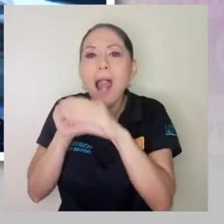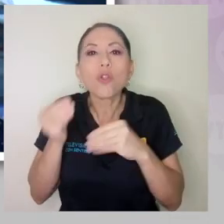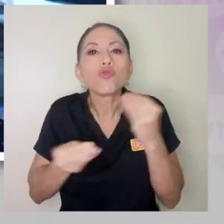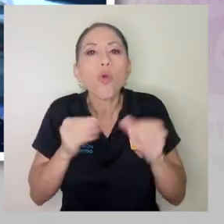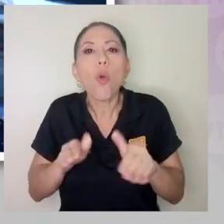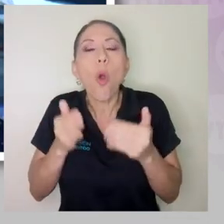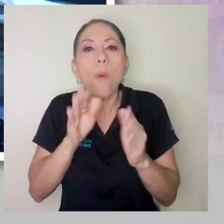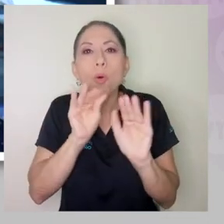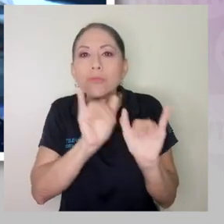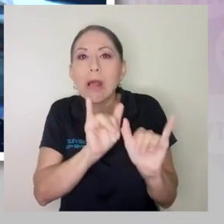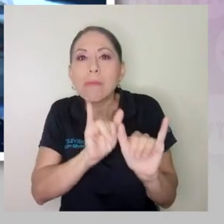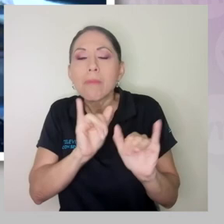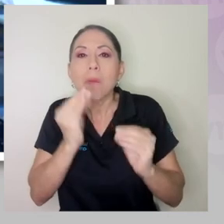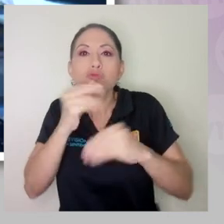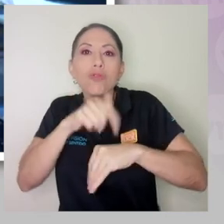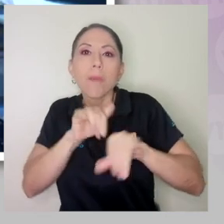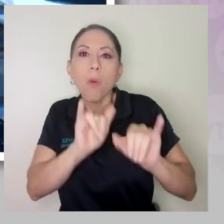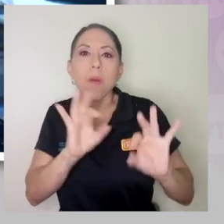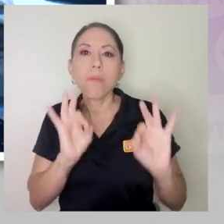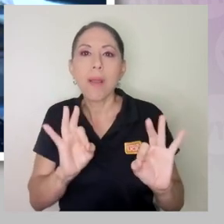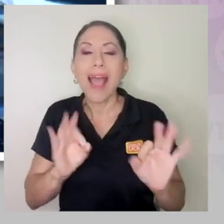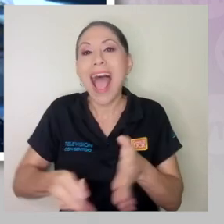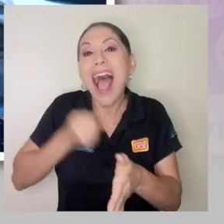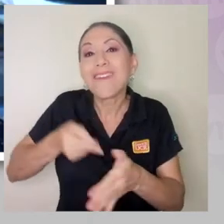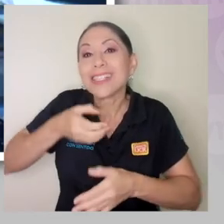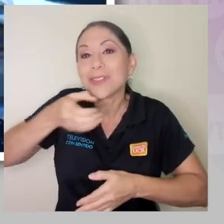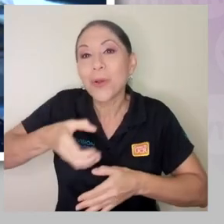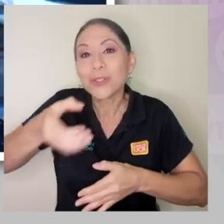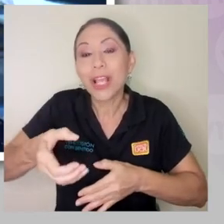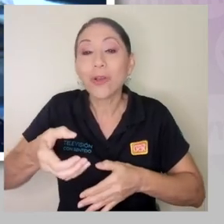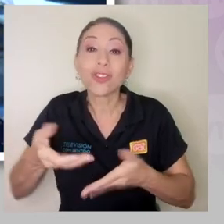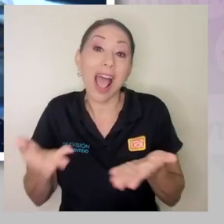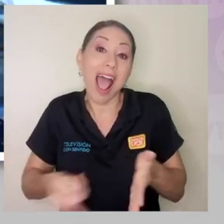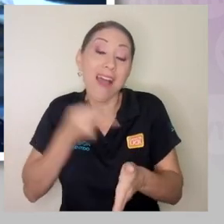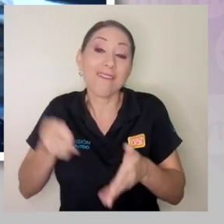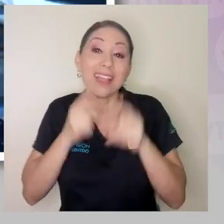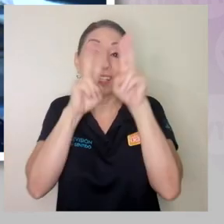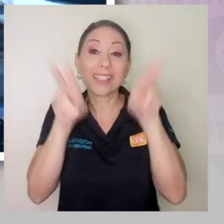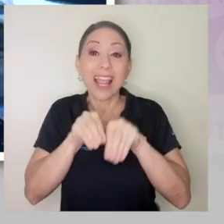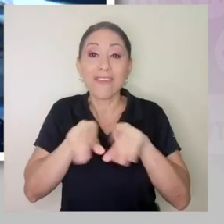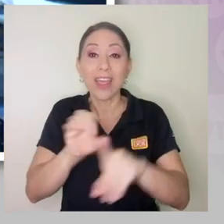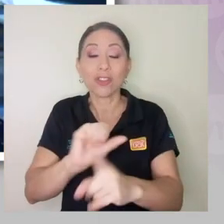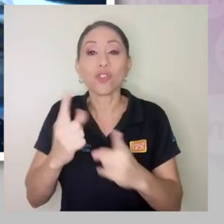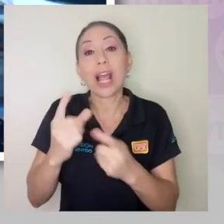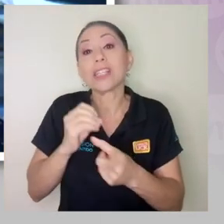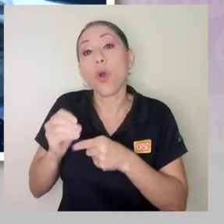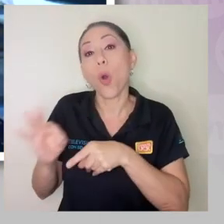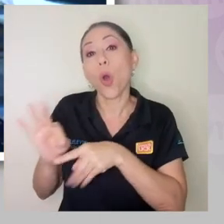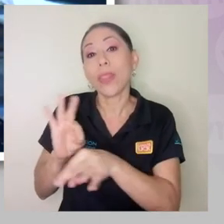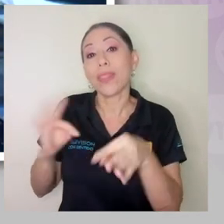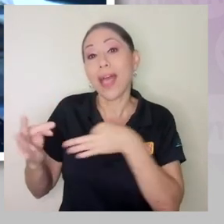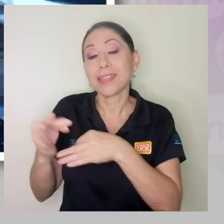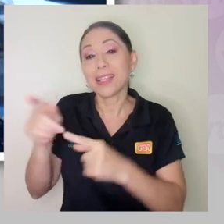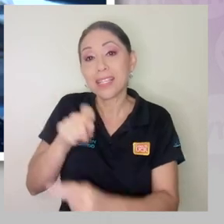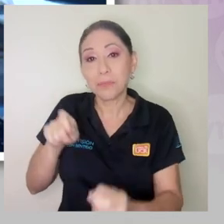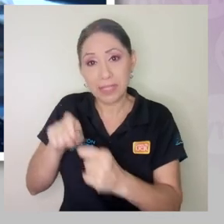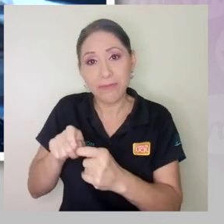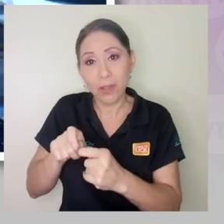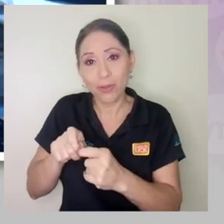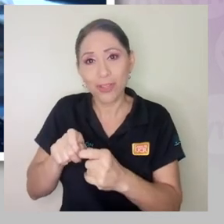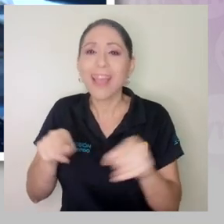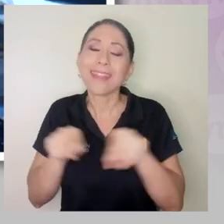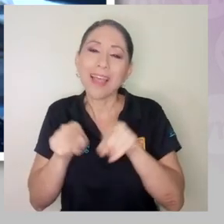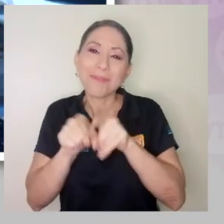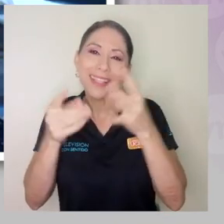hay diferentes consejos prácticos que a veces en redes sociales o con talleres específicos que algunos miembros hacen, que se van tratando de